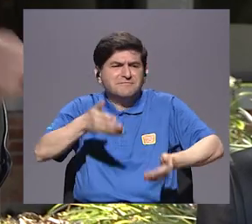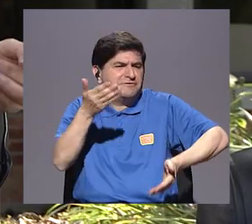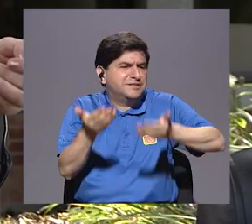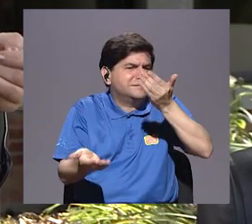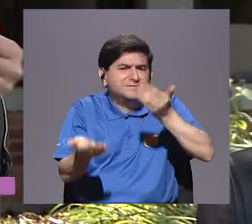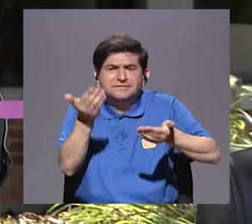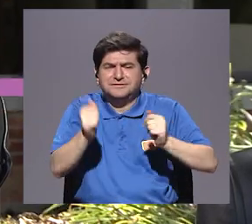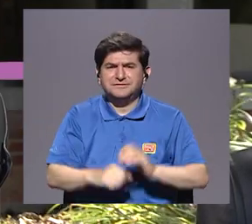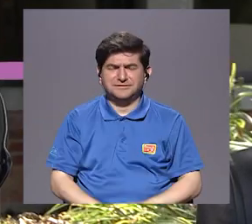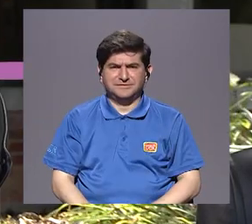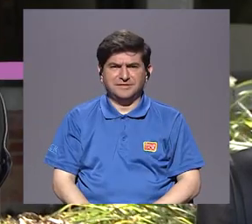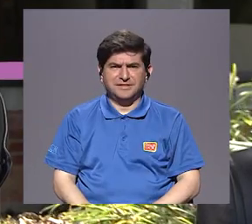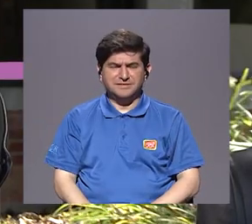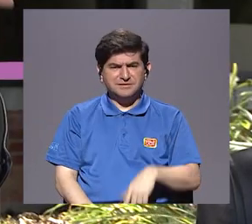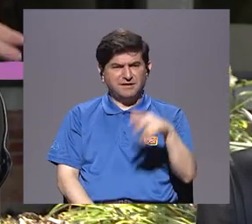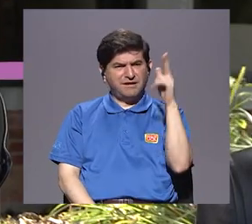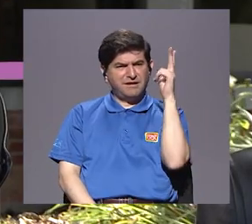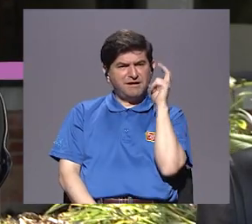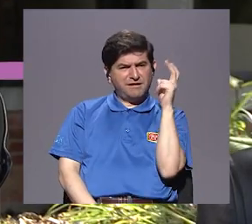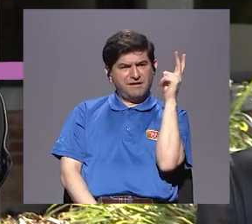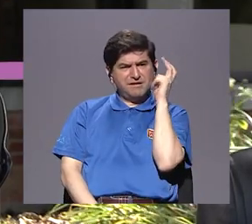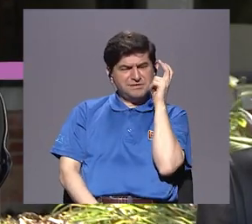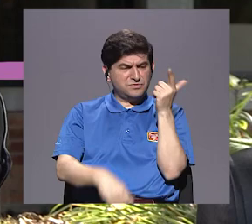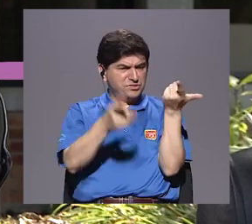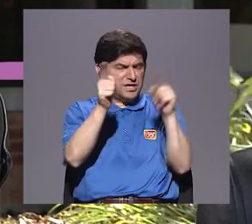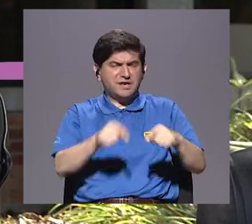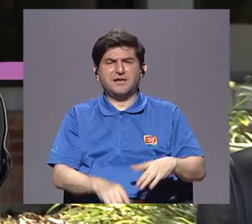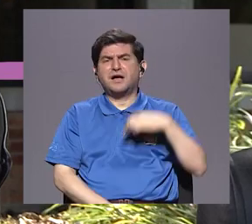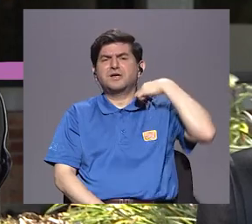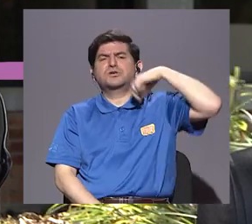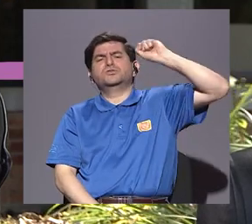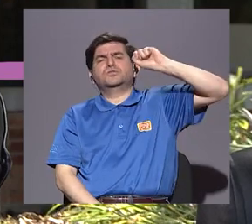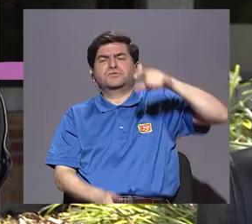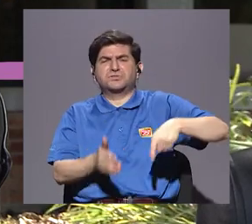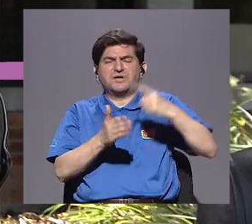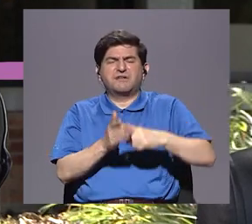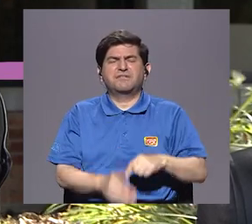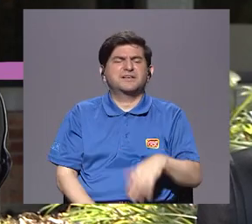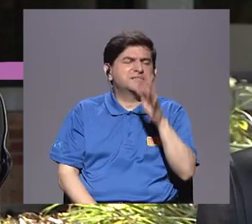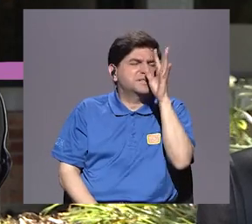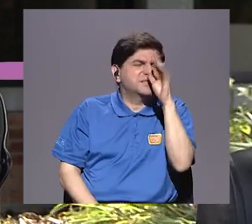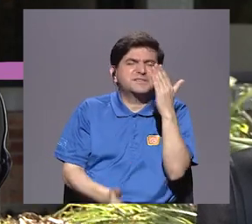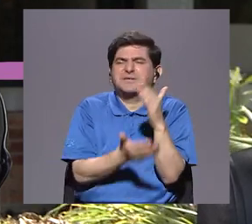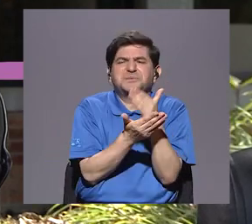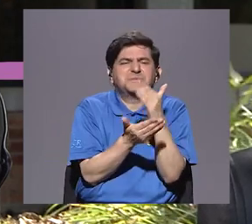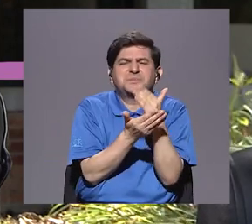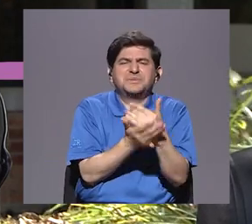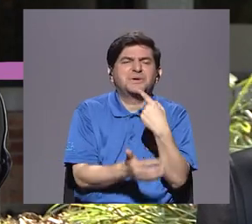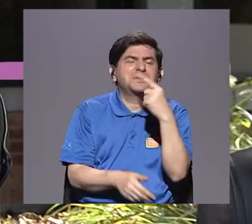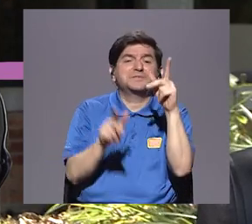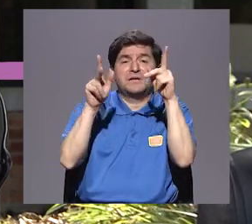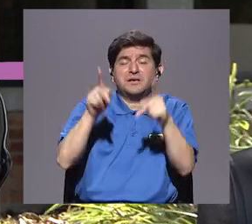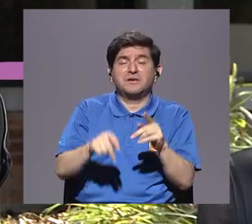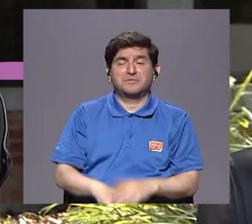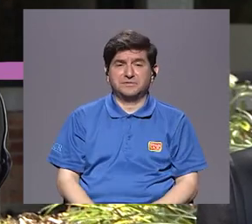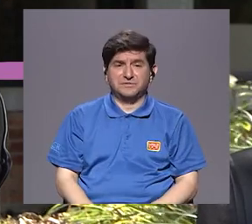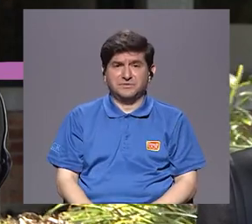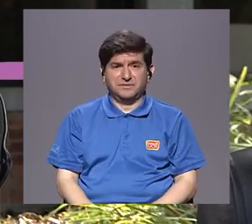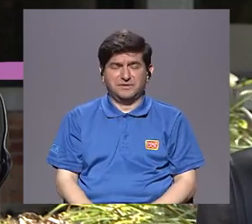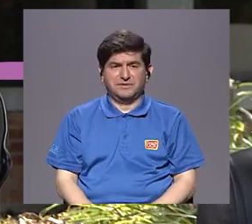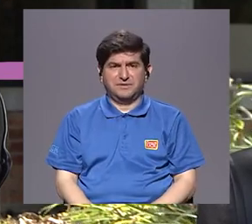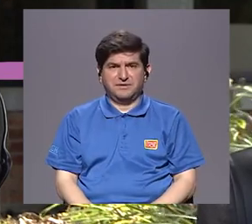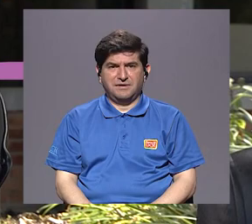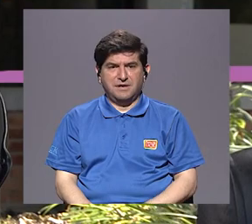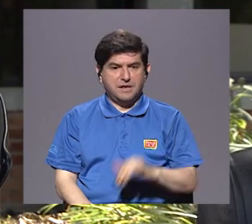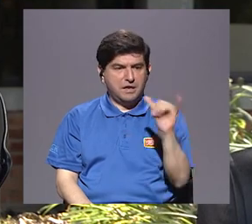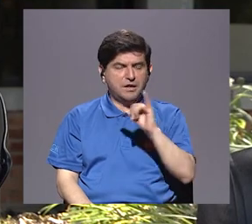que cuando escuchan justamente que hay casos de suicidio, lo que hacen es a veces vacilar o molestar o decir que la persona es eso. Entonces, que